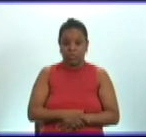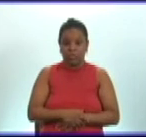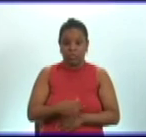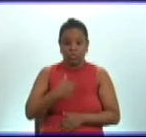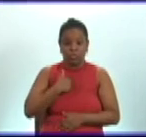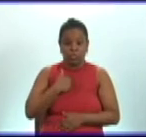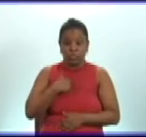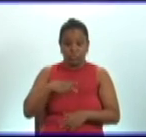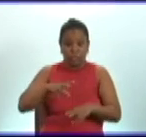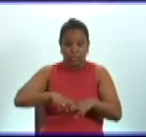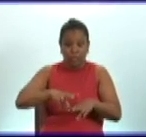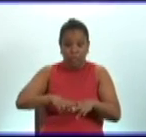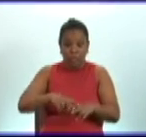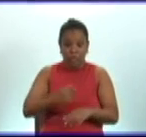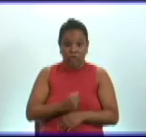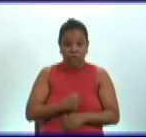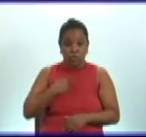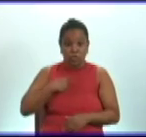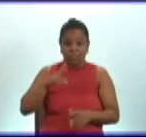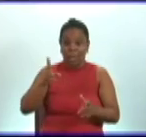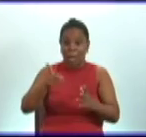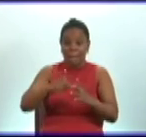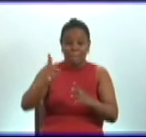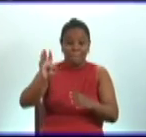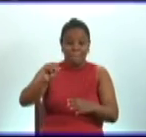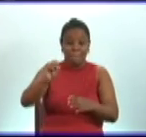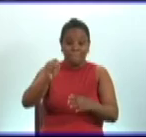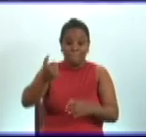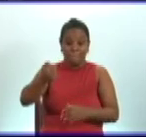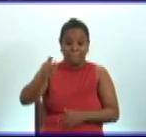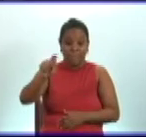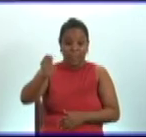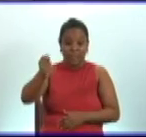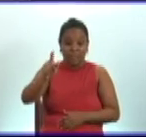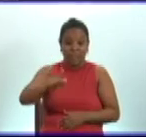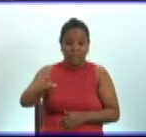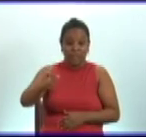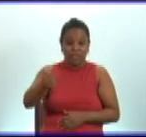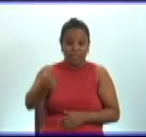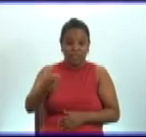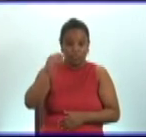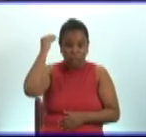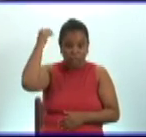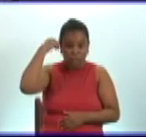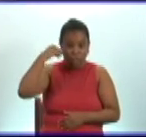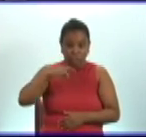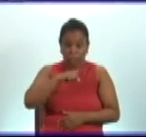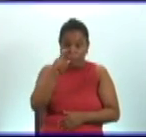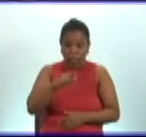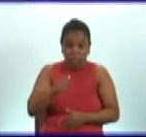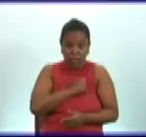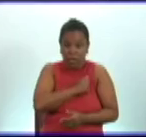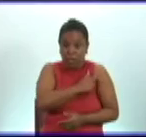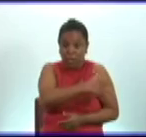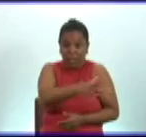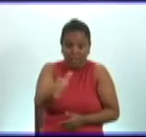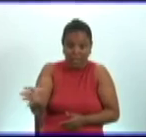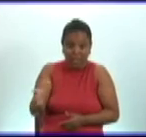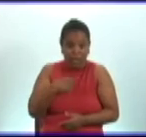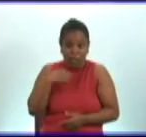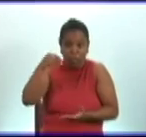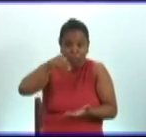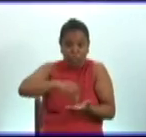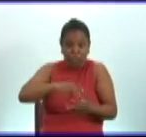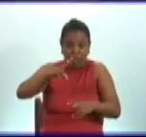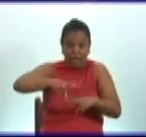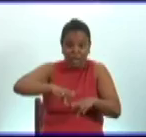yo no estaba en La Habana, yo estaba en Matanzas. Usted lo sabe, comisario. Pregúntele a cualquiera, yo no estaba en La Habana, usted lo